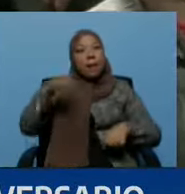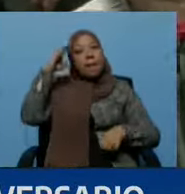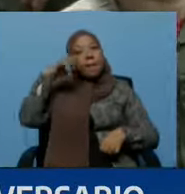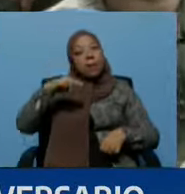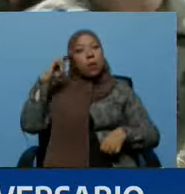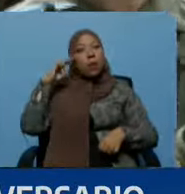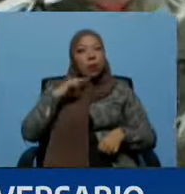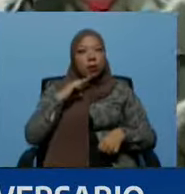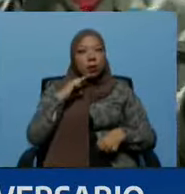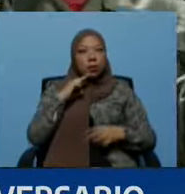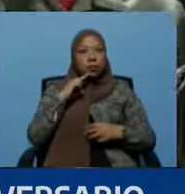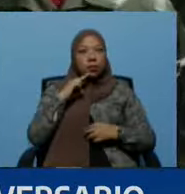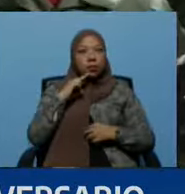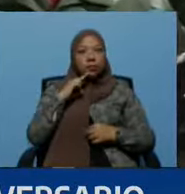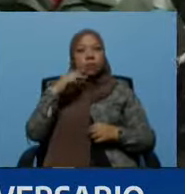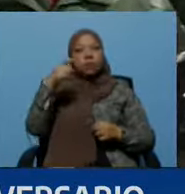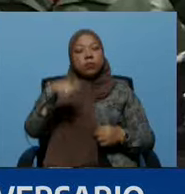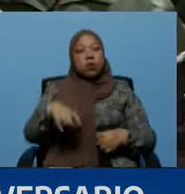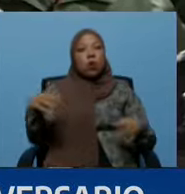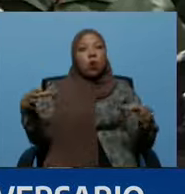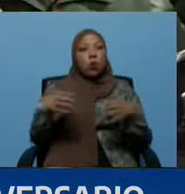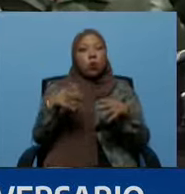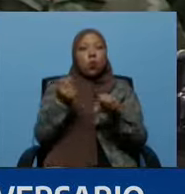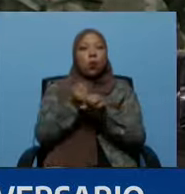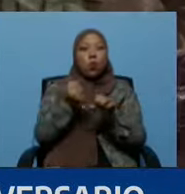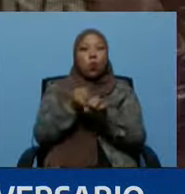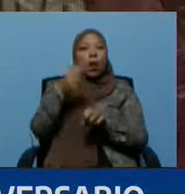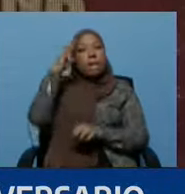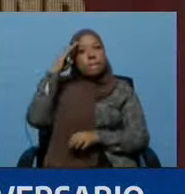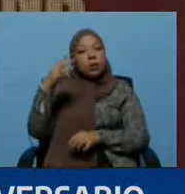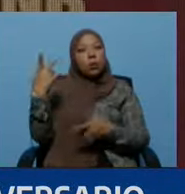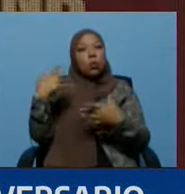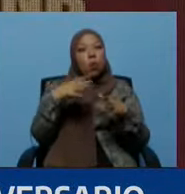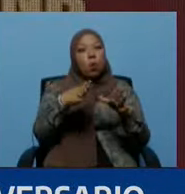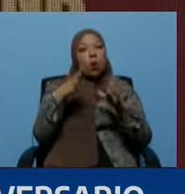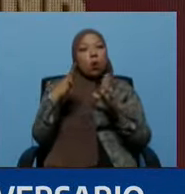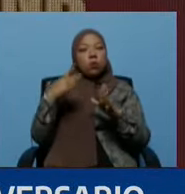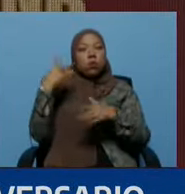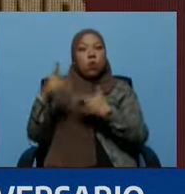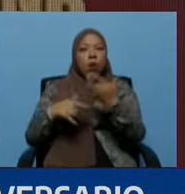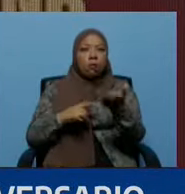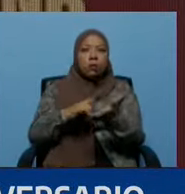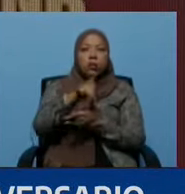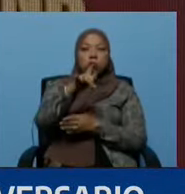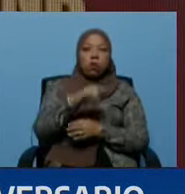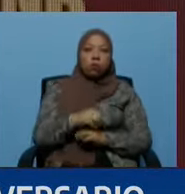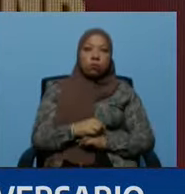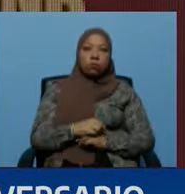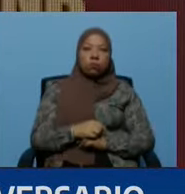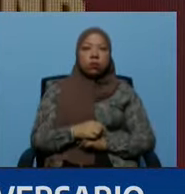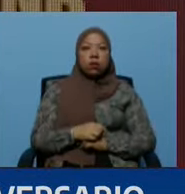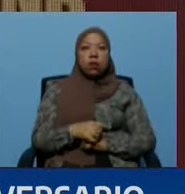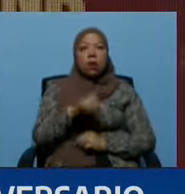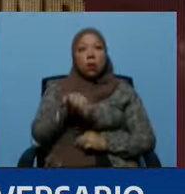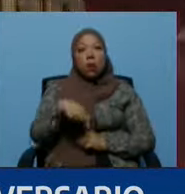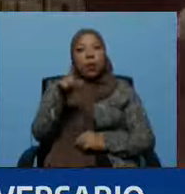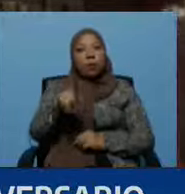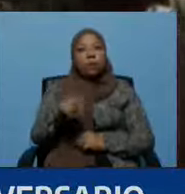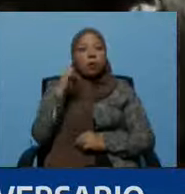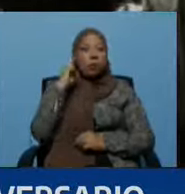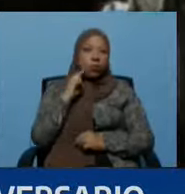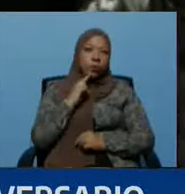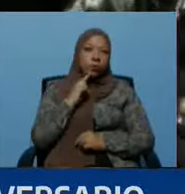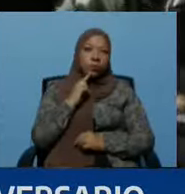Bolivariana, comandante de los componentes, ejército, armada, aviación, milicia nacional bolivariana,